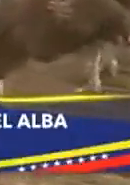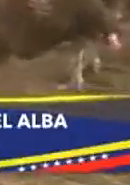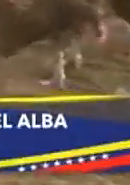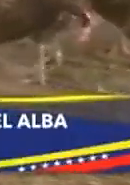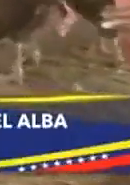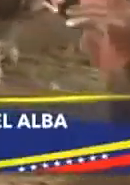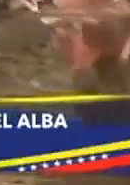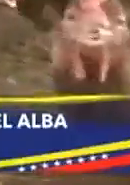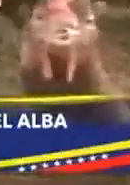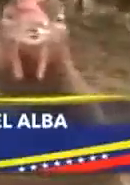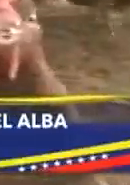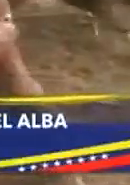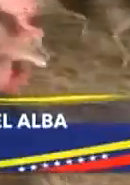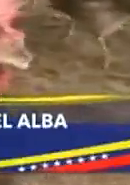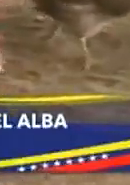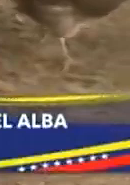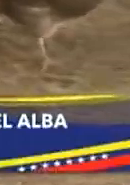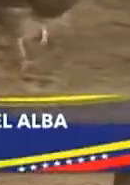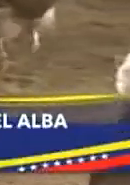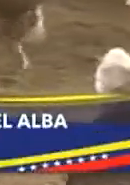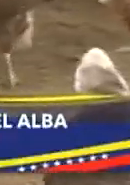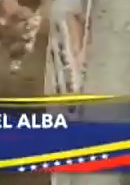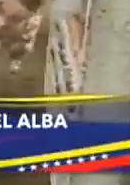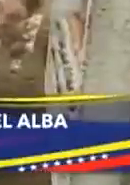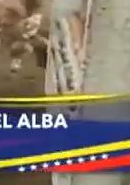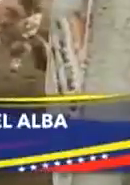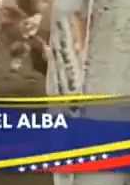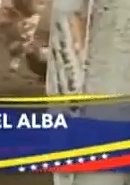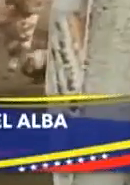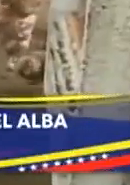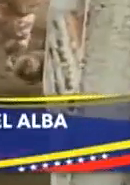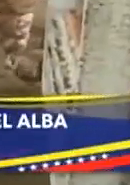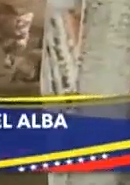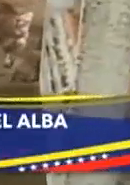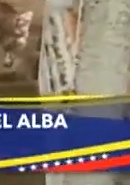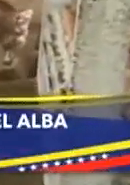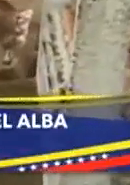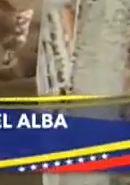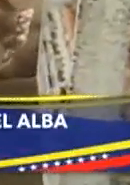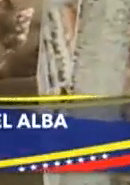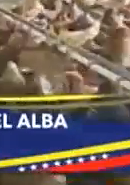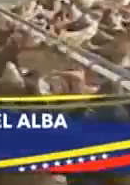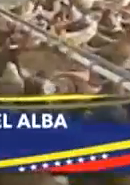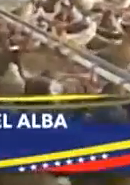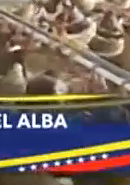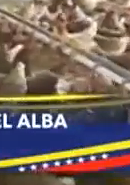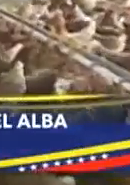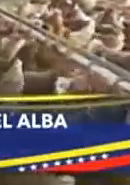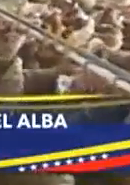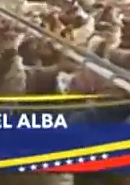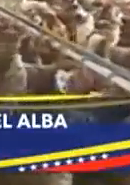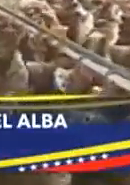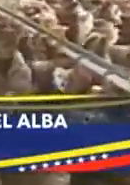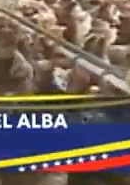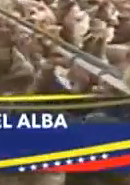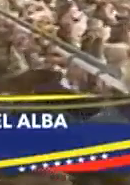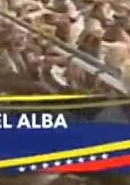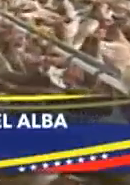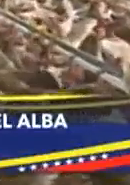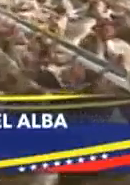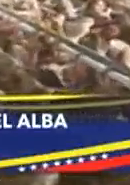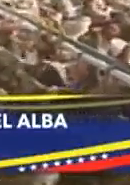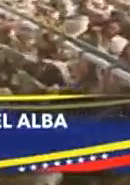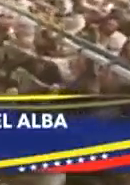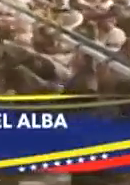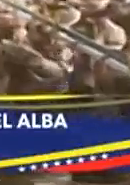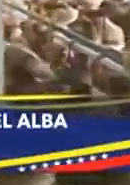una producción y ya tenemos el 85%. En conjunto, un esfuerzo que se ha hecho para